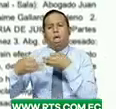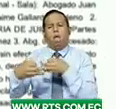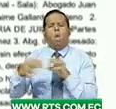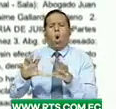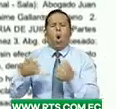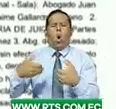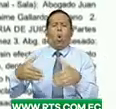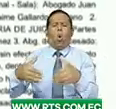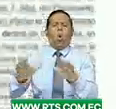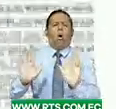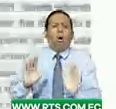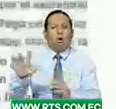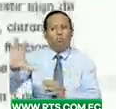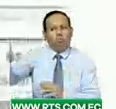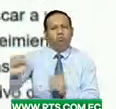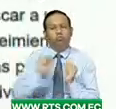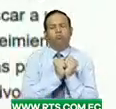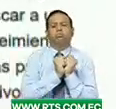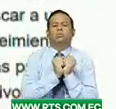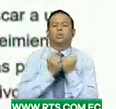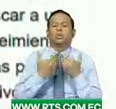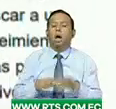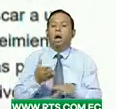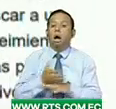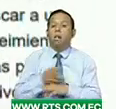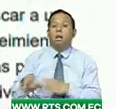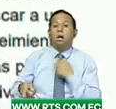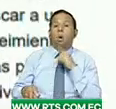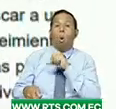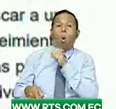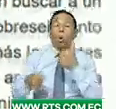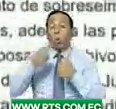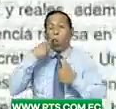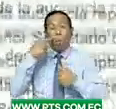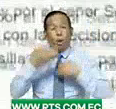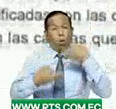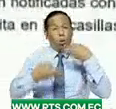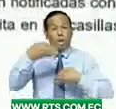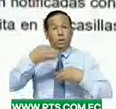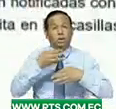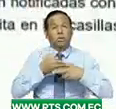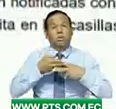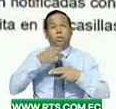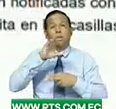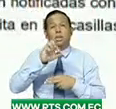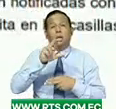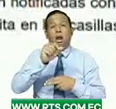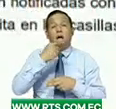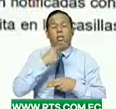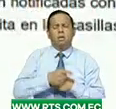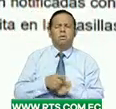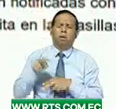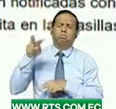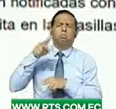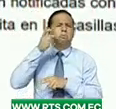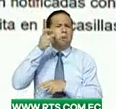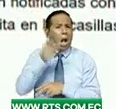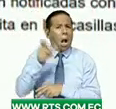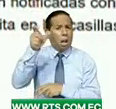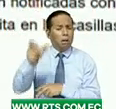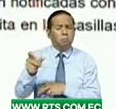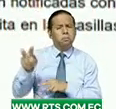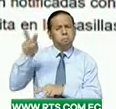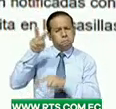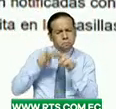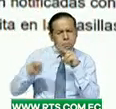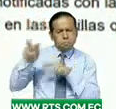diciembre publicada en el sistema informático, el juez Juan Carlos Terán consideró que no existían los elementos que puedan probar